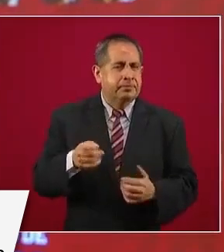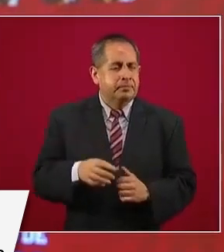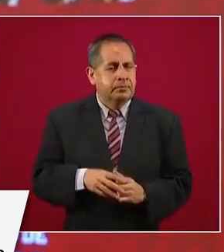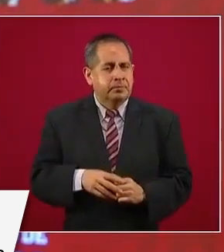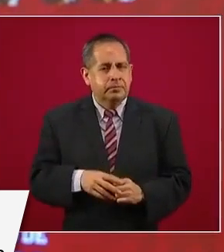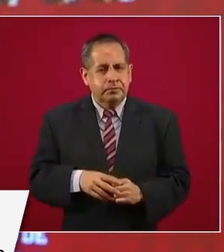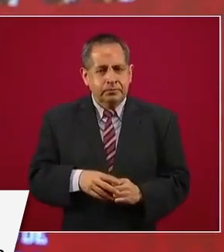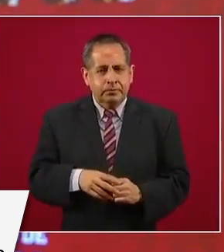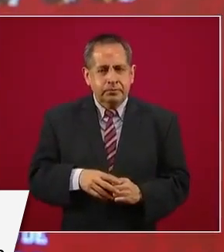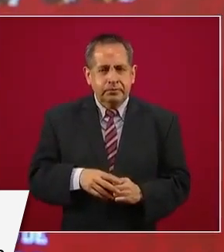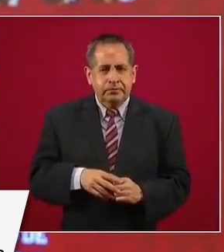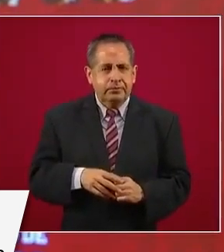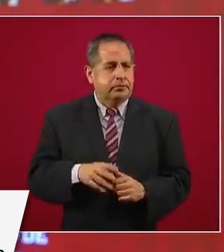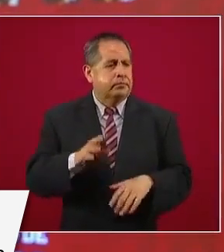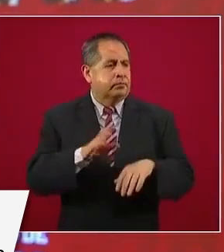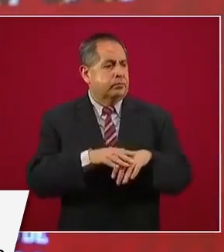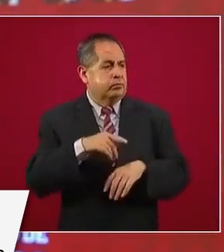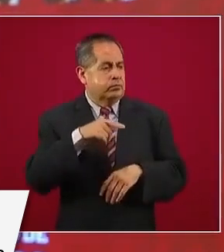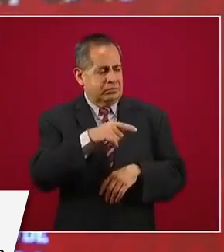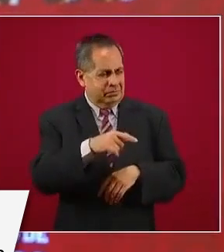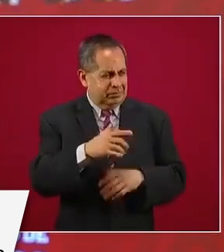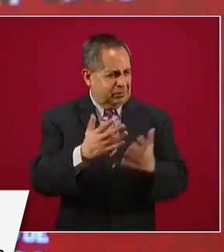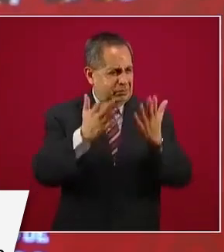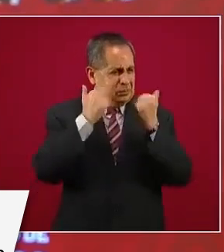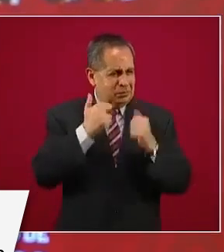suena metálico.